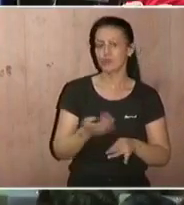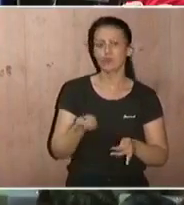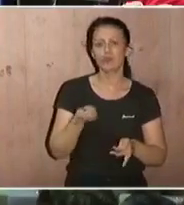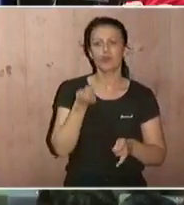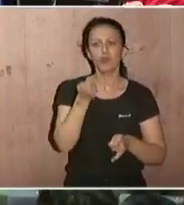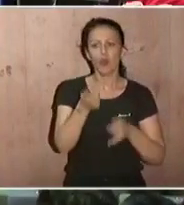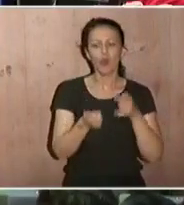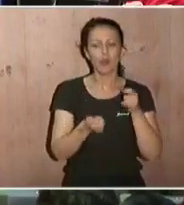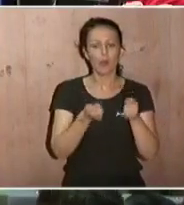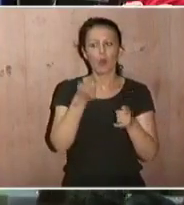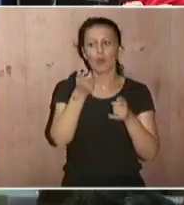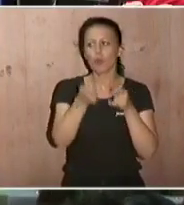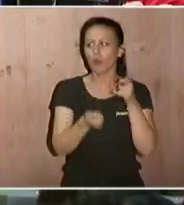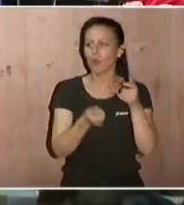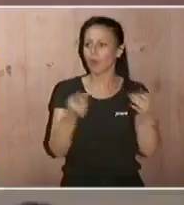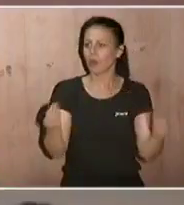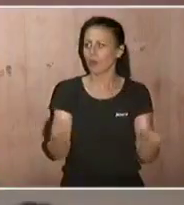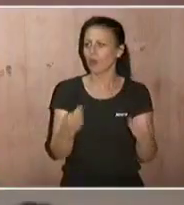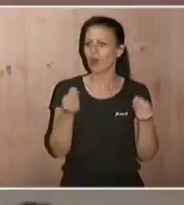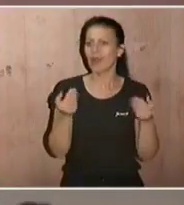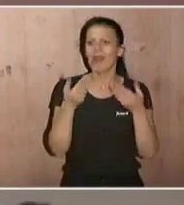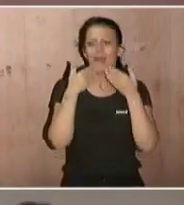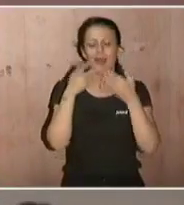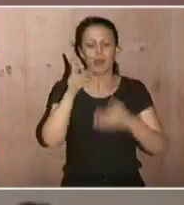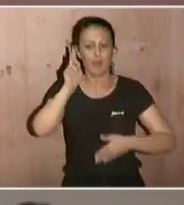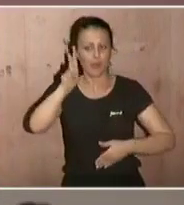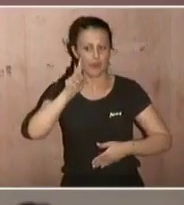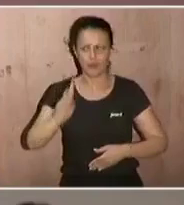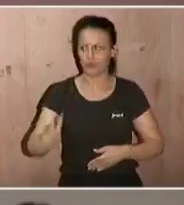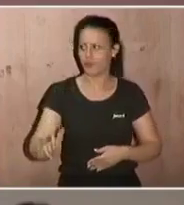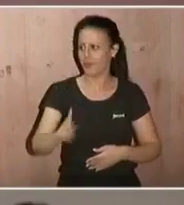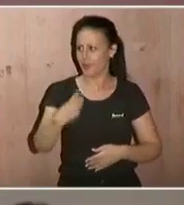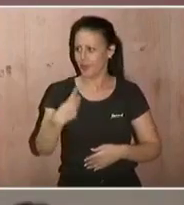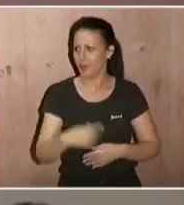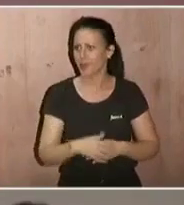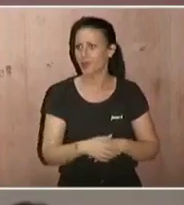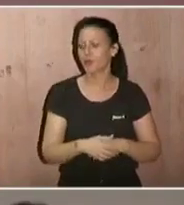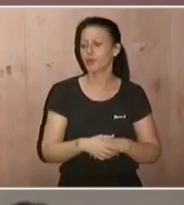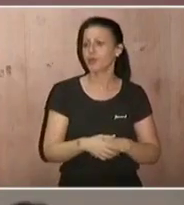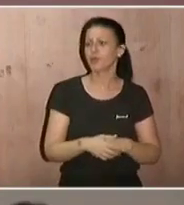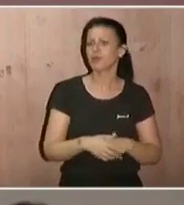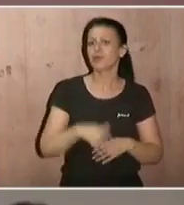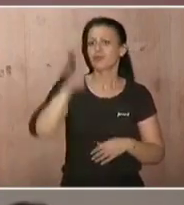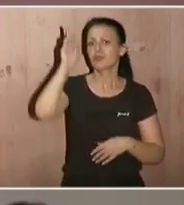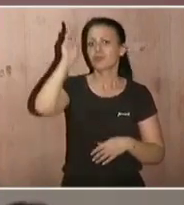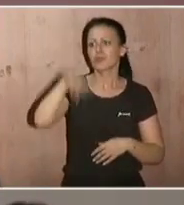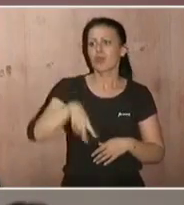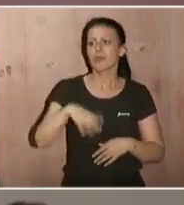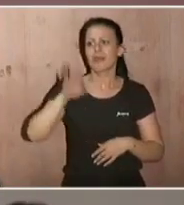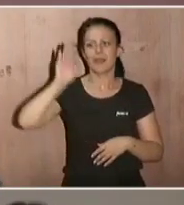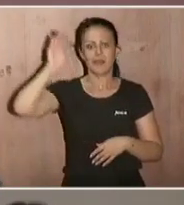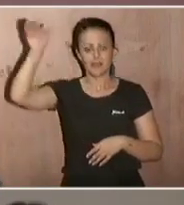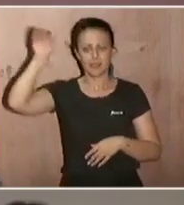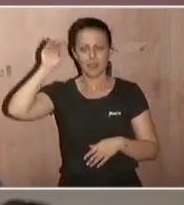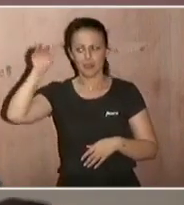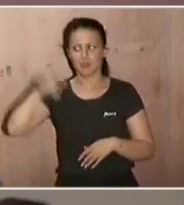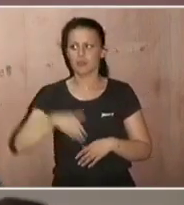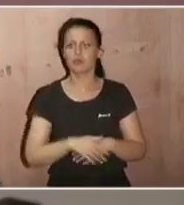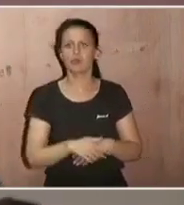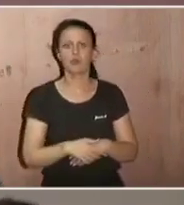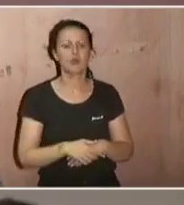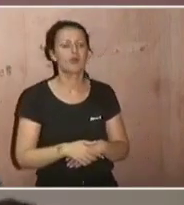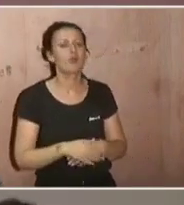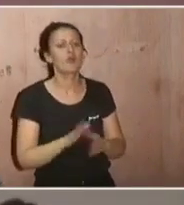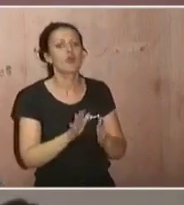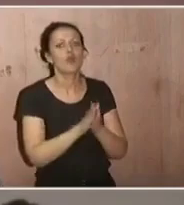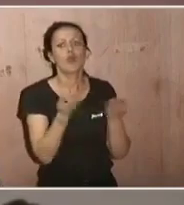paulatinamente, gracias a maestros pioneros, gracias a las importantes estancias en el extranjero, al manejo de una bibliografía